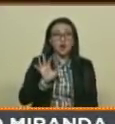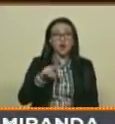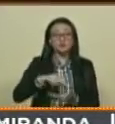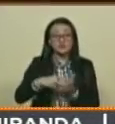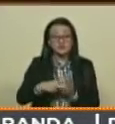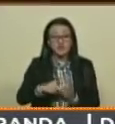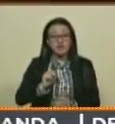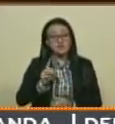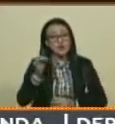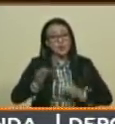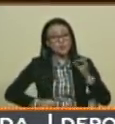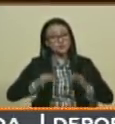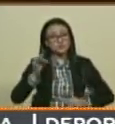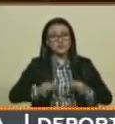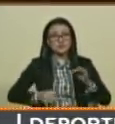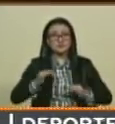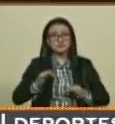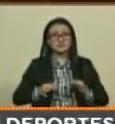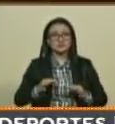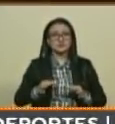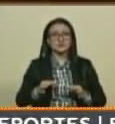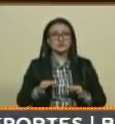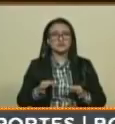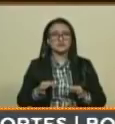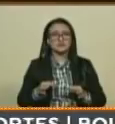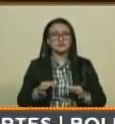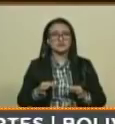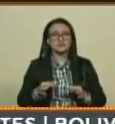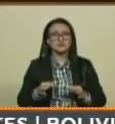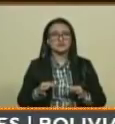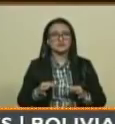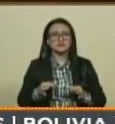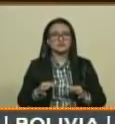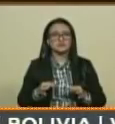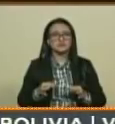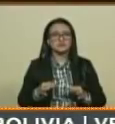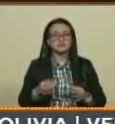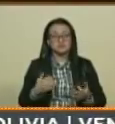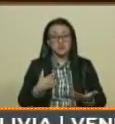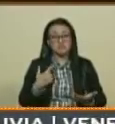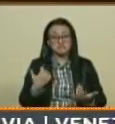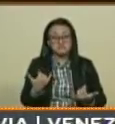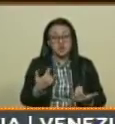justicia, con sentar un precedente. Yo le propondría